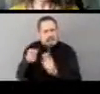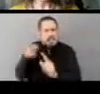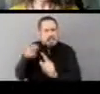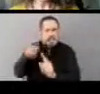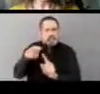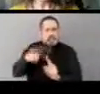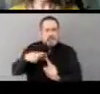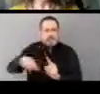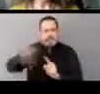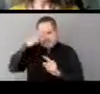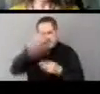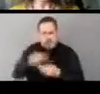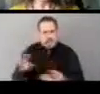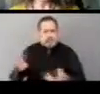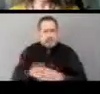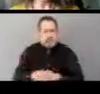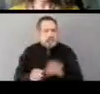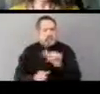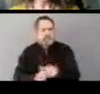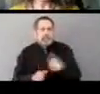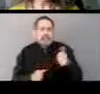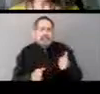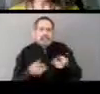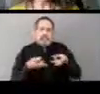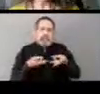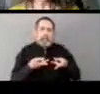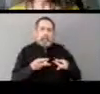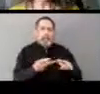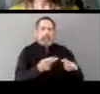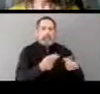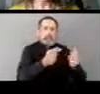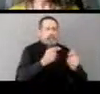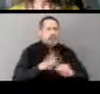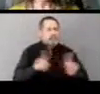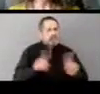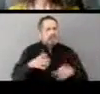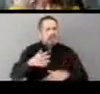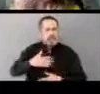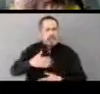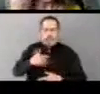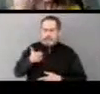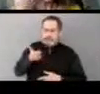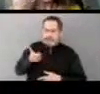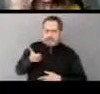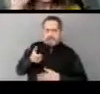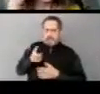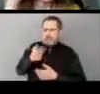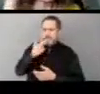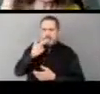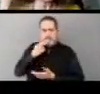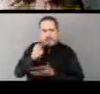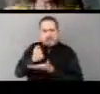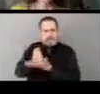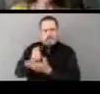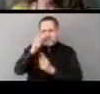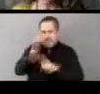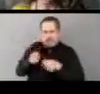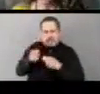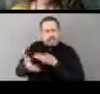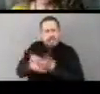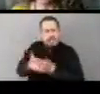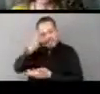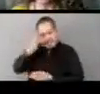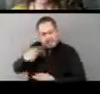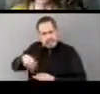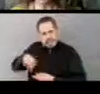de México. Mientras otros prefieren despilfarrar, nosotros sabemos que el dinero solo sirve cuando se pone al servicio de la